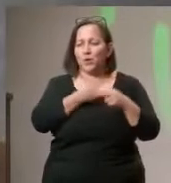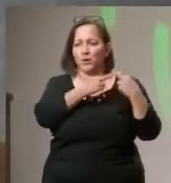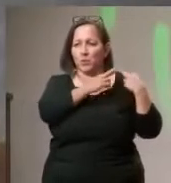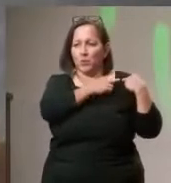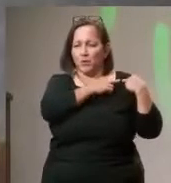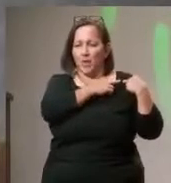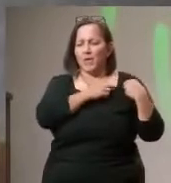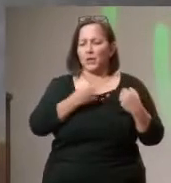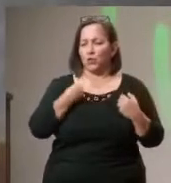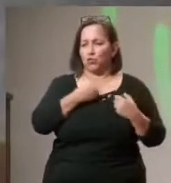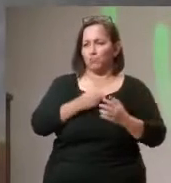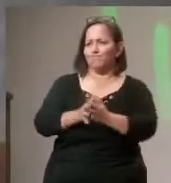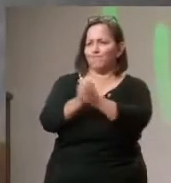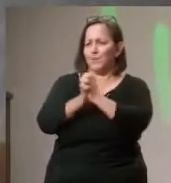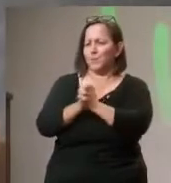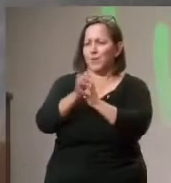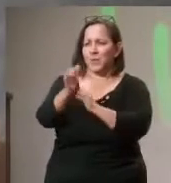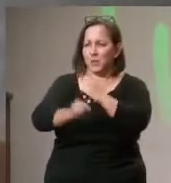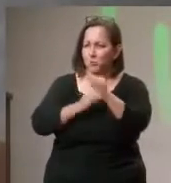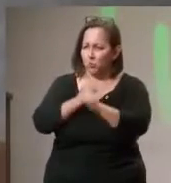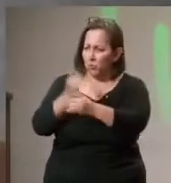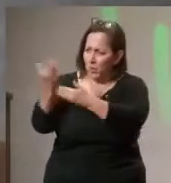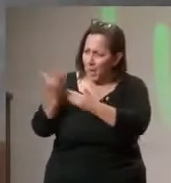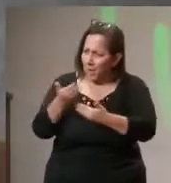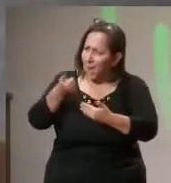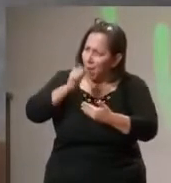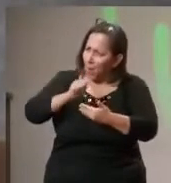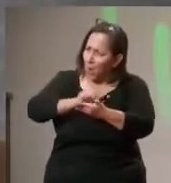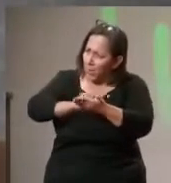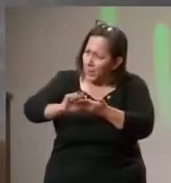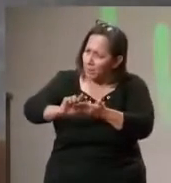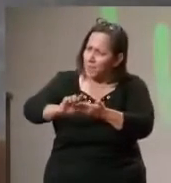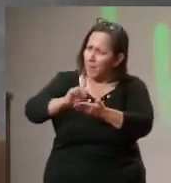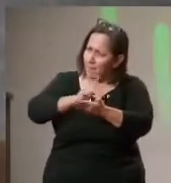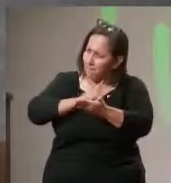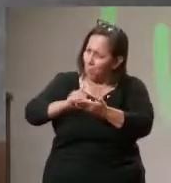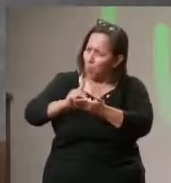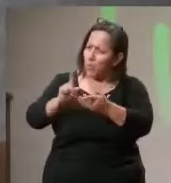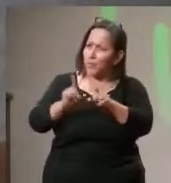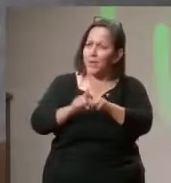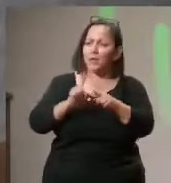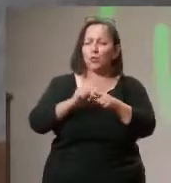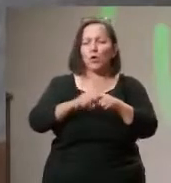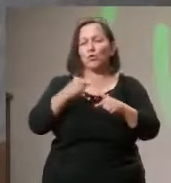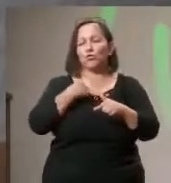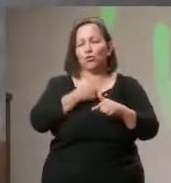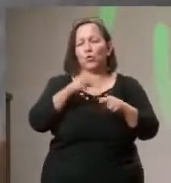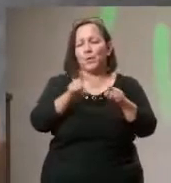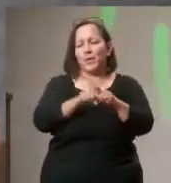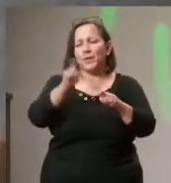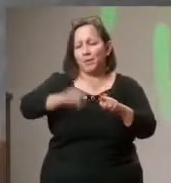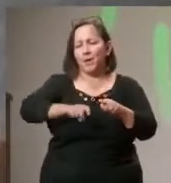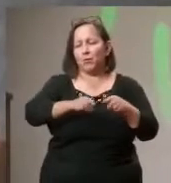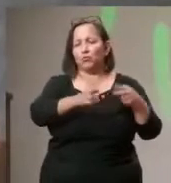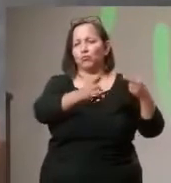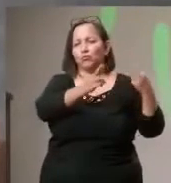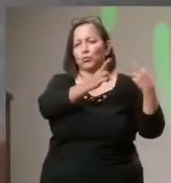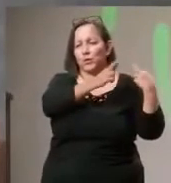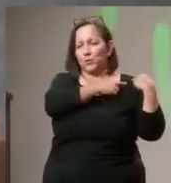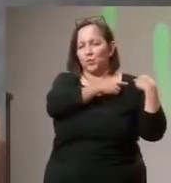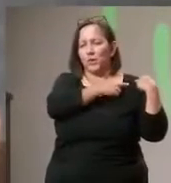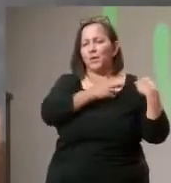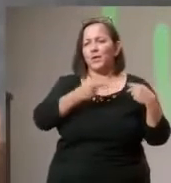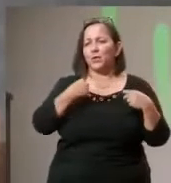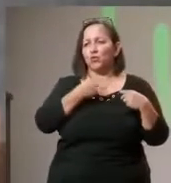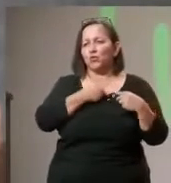a las instituciones que nos den agua de calidad potable, asimismo tenemos que ser responsables de conocer nuestros sistemas de